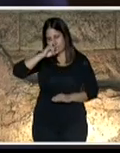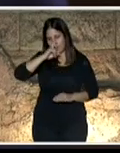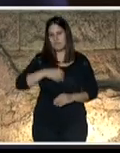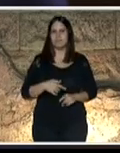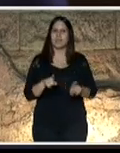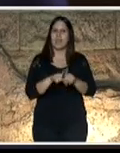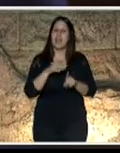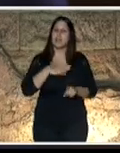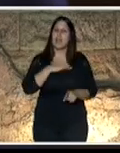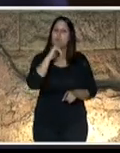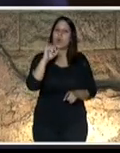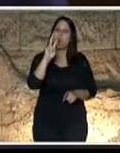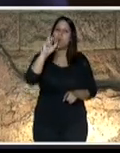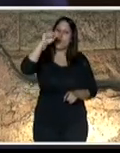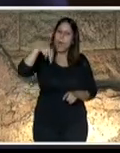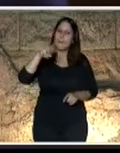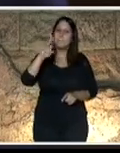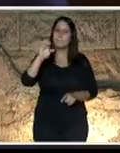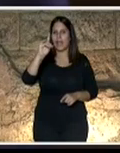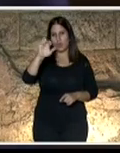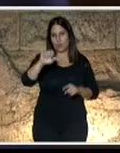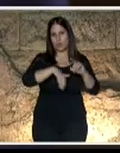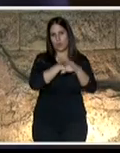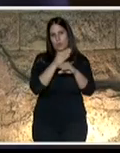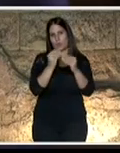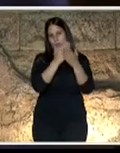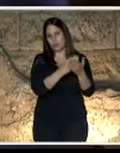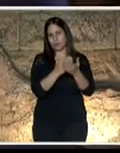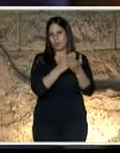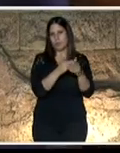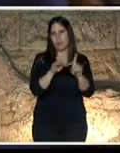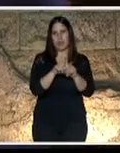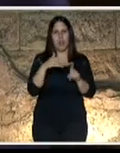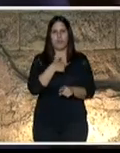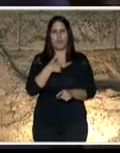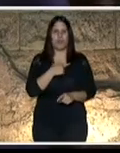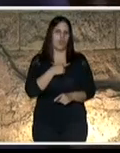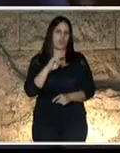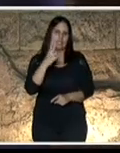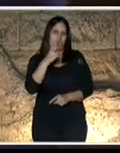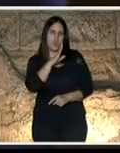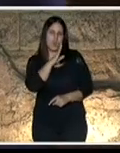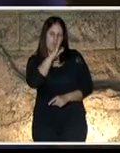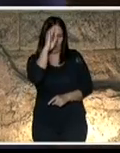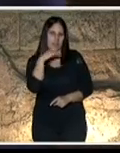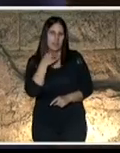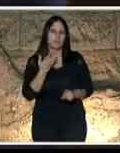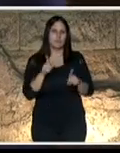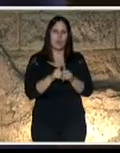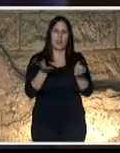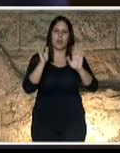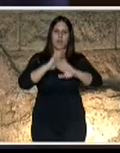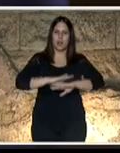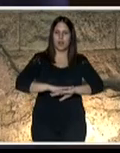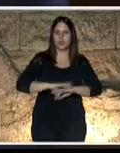Pedro, universitario de vocación indestructible, mi segundo padre, mi mejor amigo, el faro que por las noches ilumina